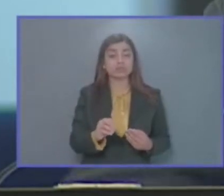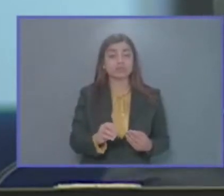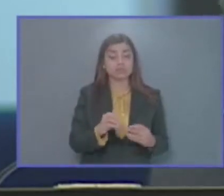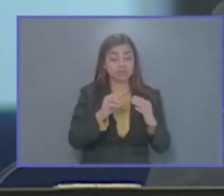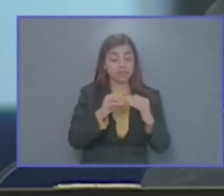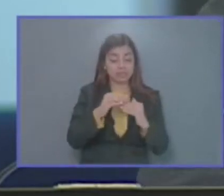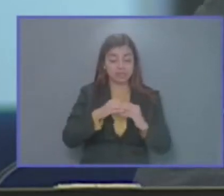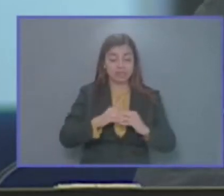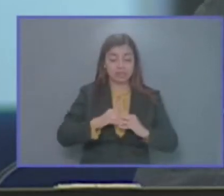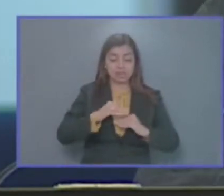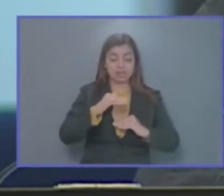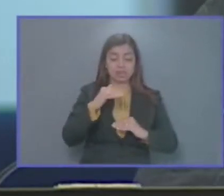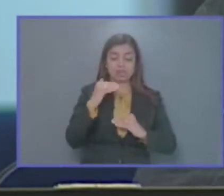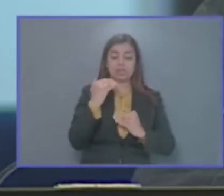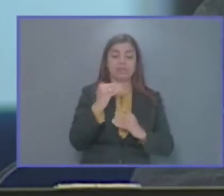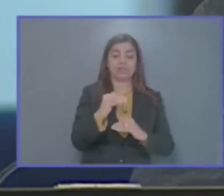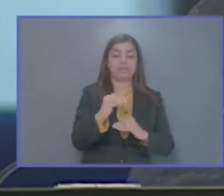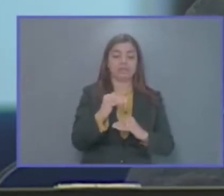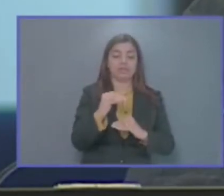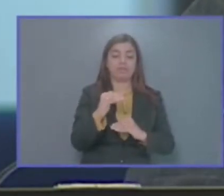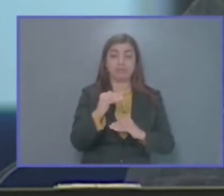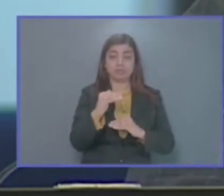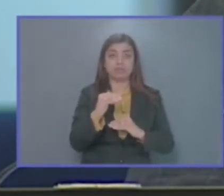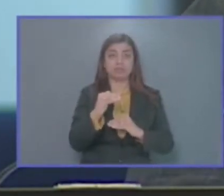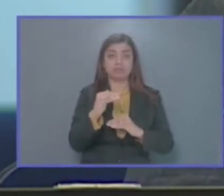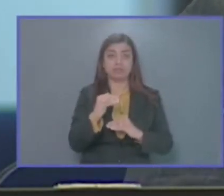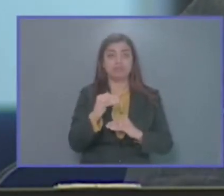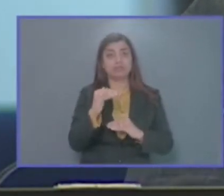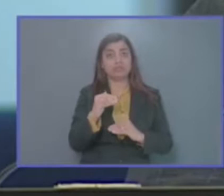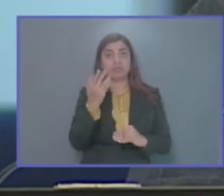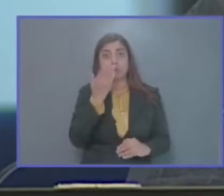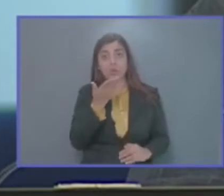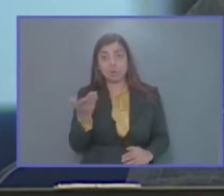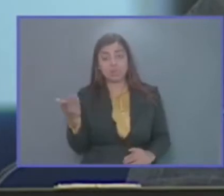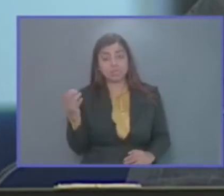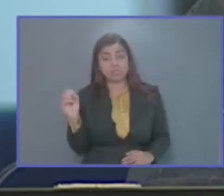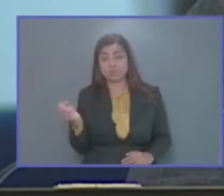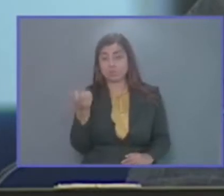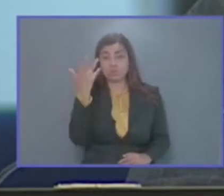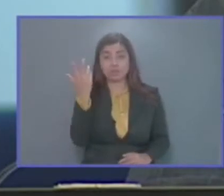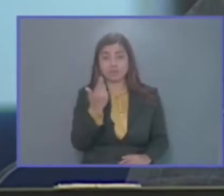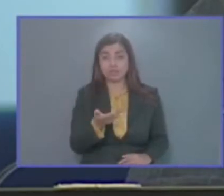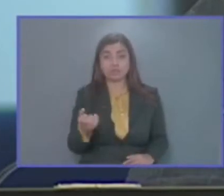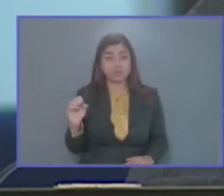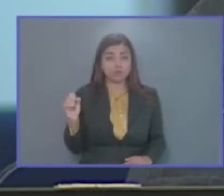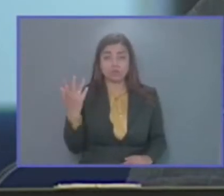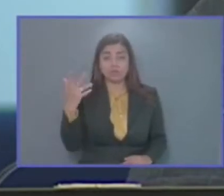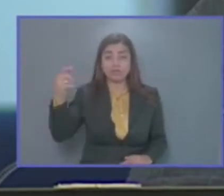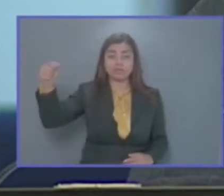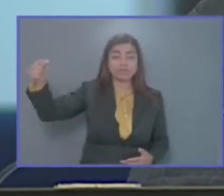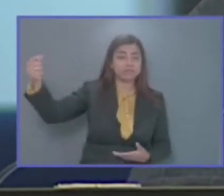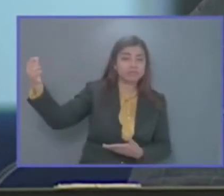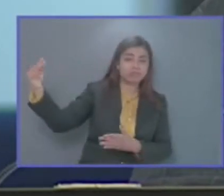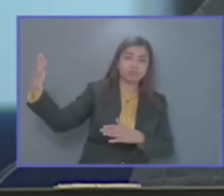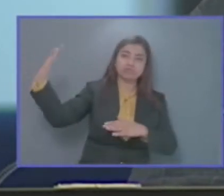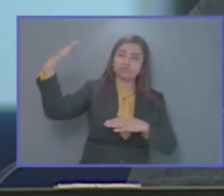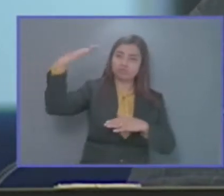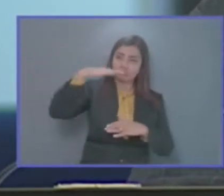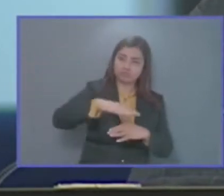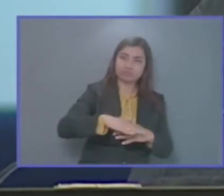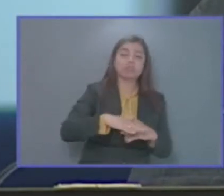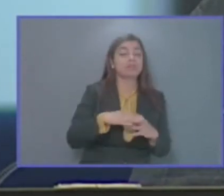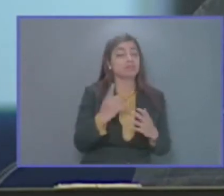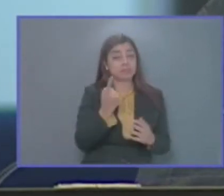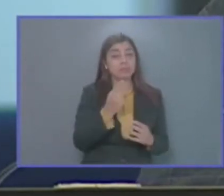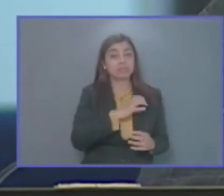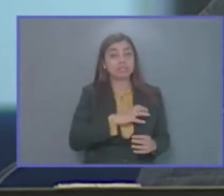del techo de introducir bienes nuevos de los hermanos salvadoreños que